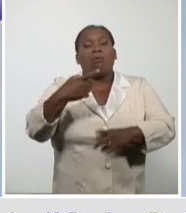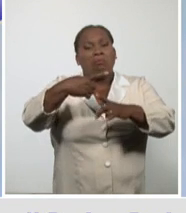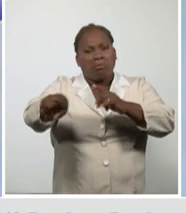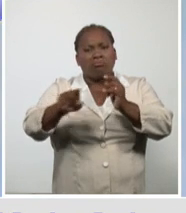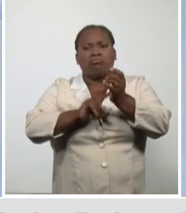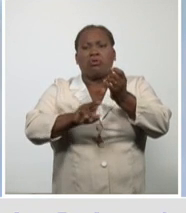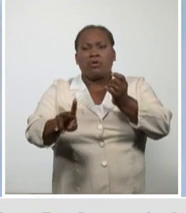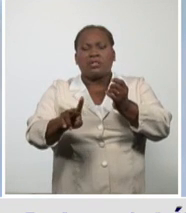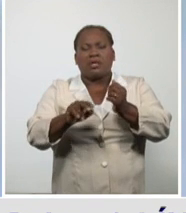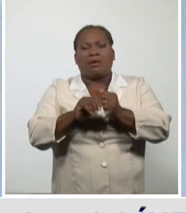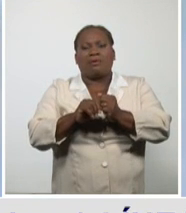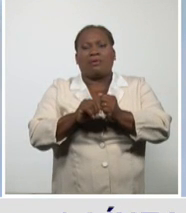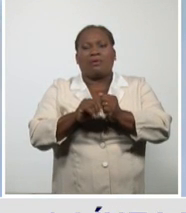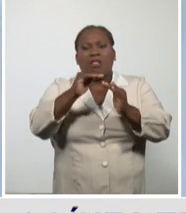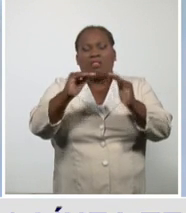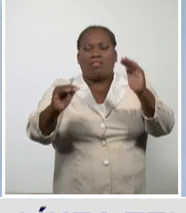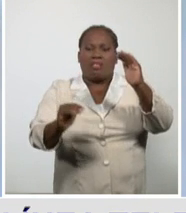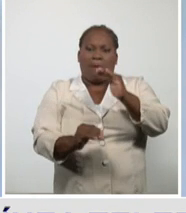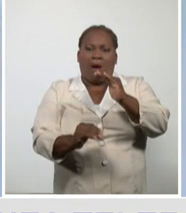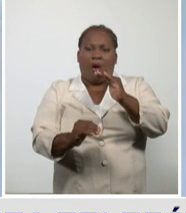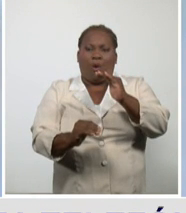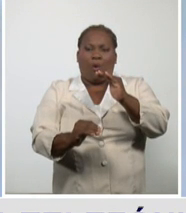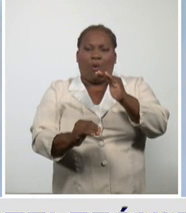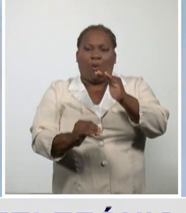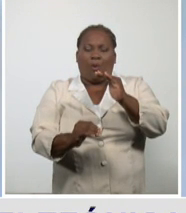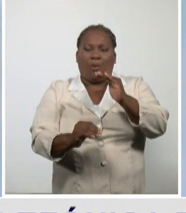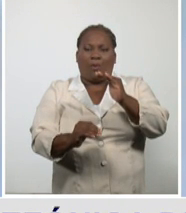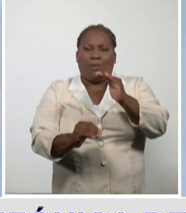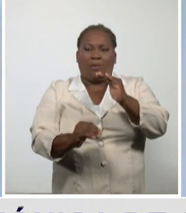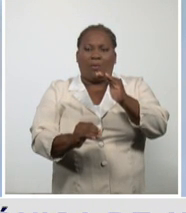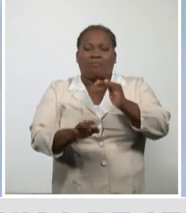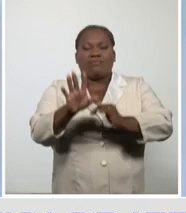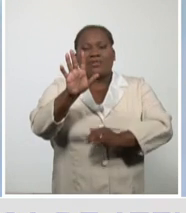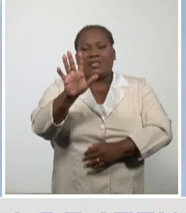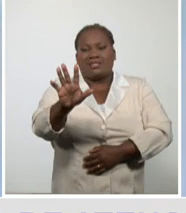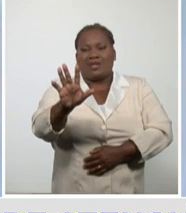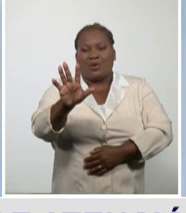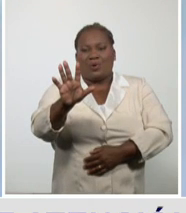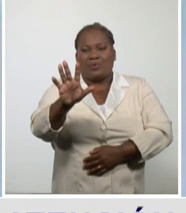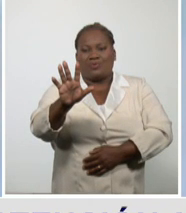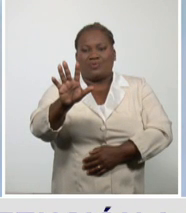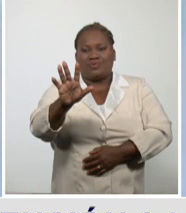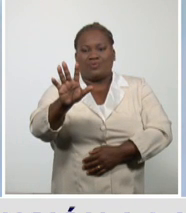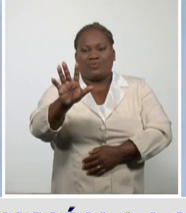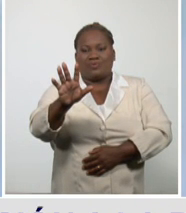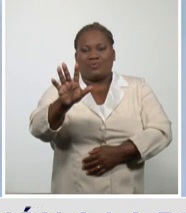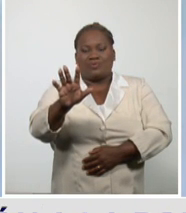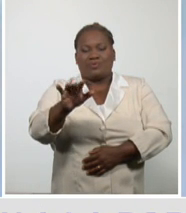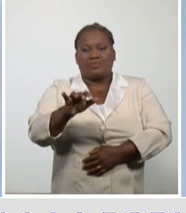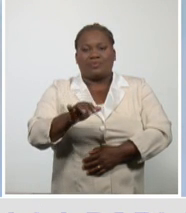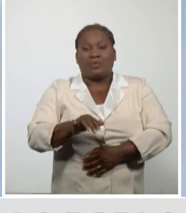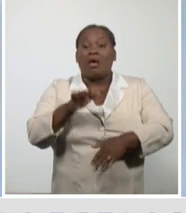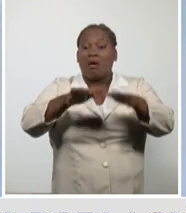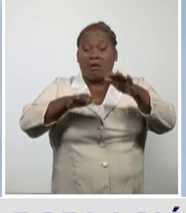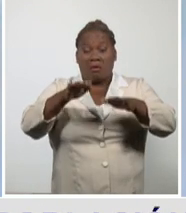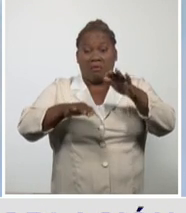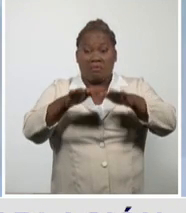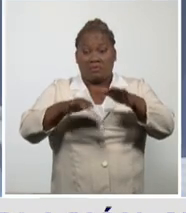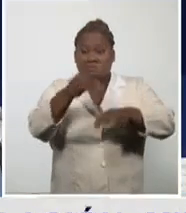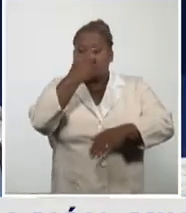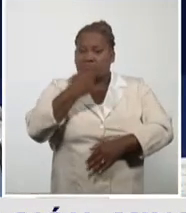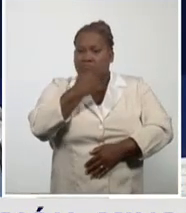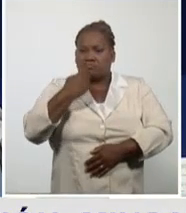por debajo de 5 es como tal. Hay veces que me han preguntado,